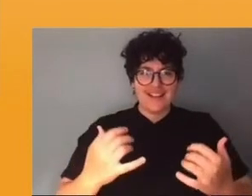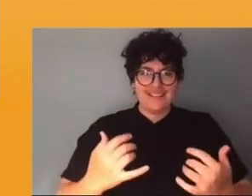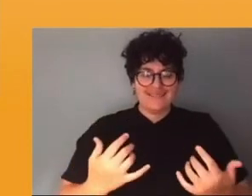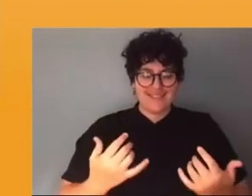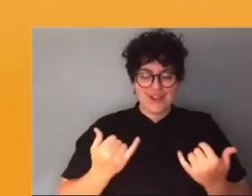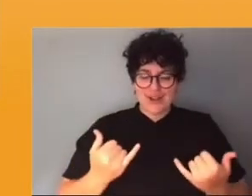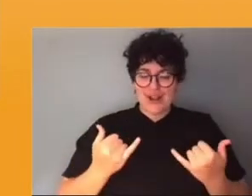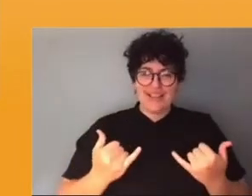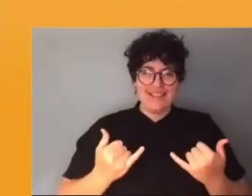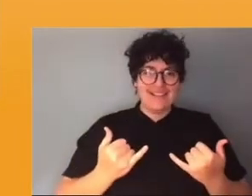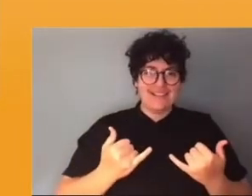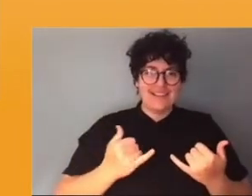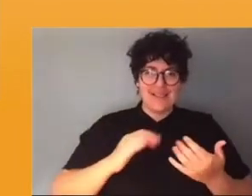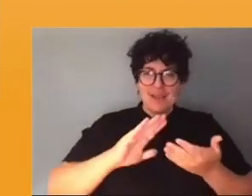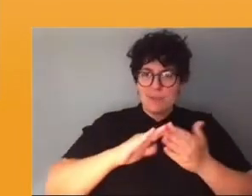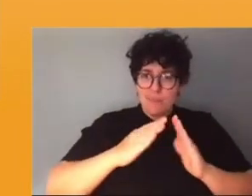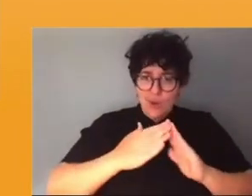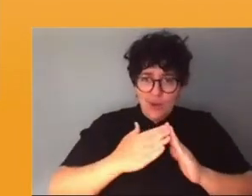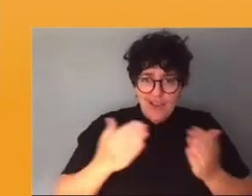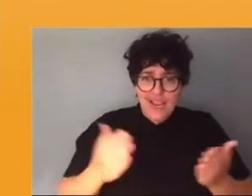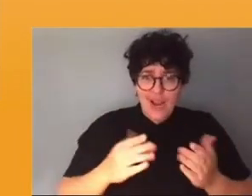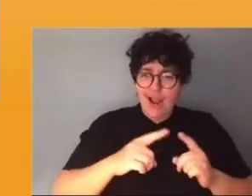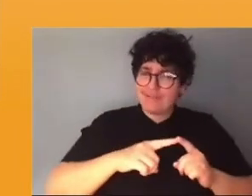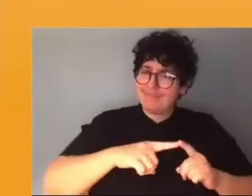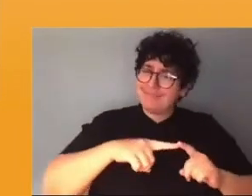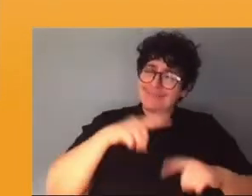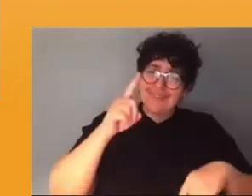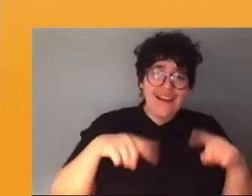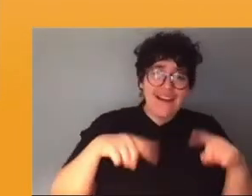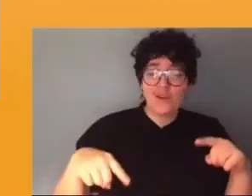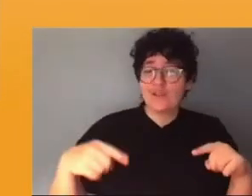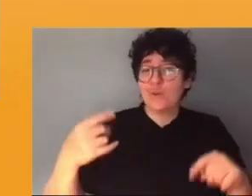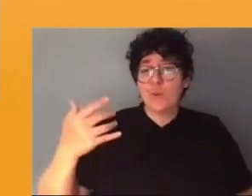comunidad tan diversa que